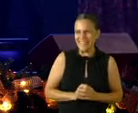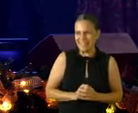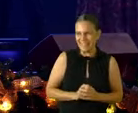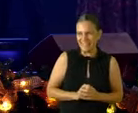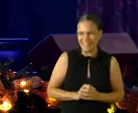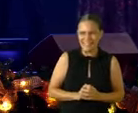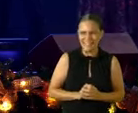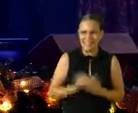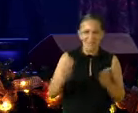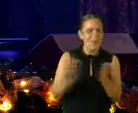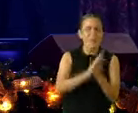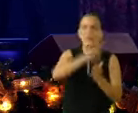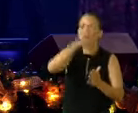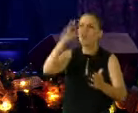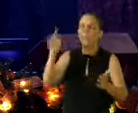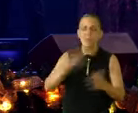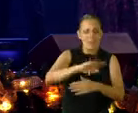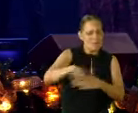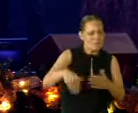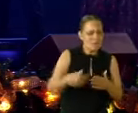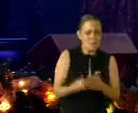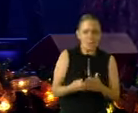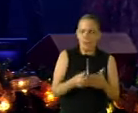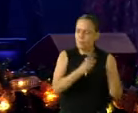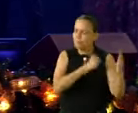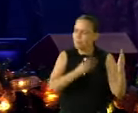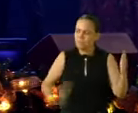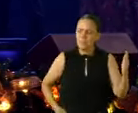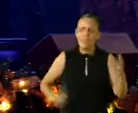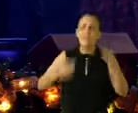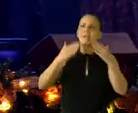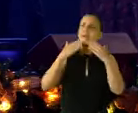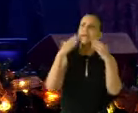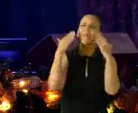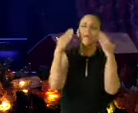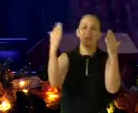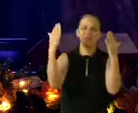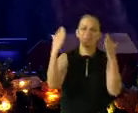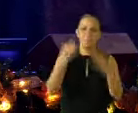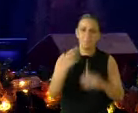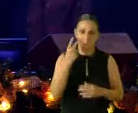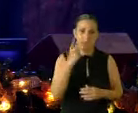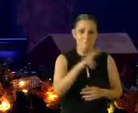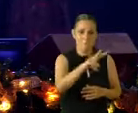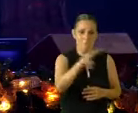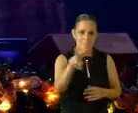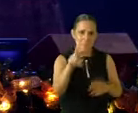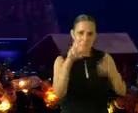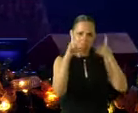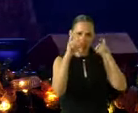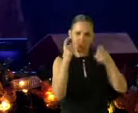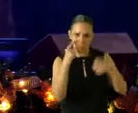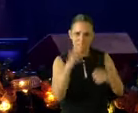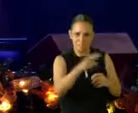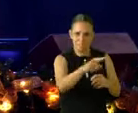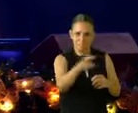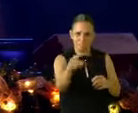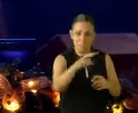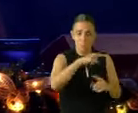La gloria toda es del Señor. Gracias. Mira, ahí están. Ahí está un poquito de foto. Ahí fue cuando